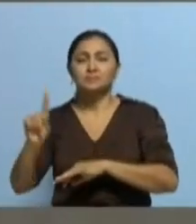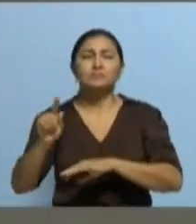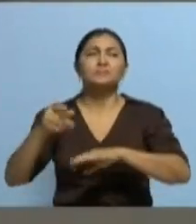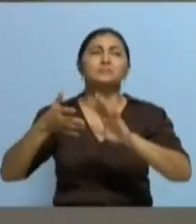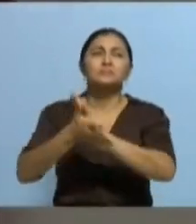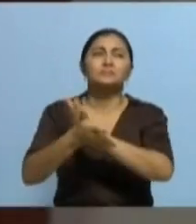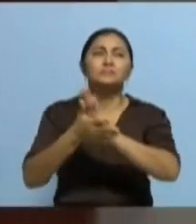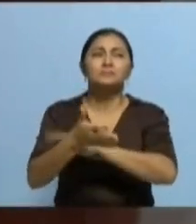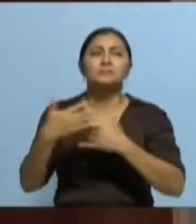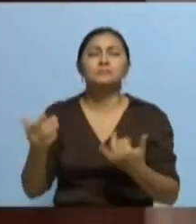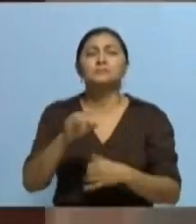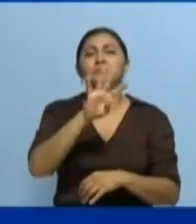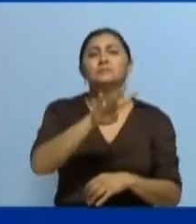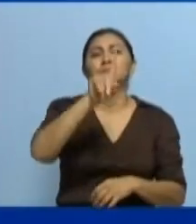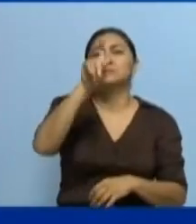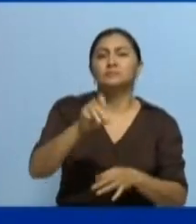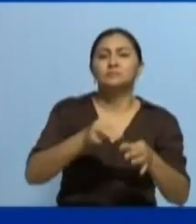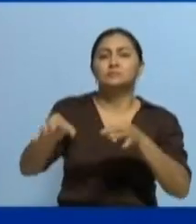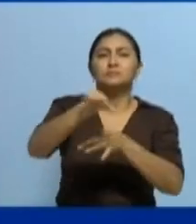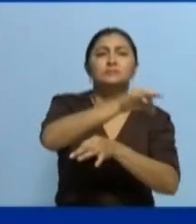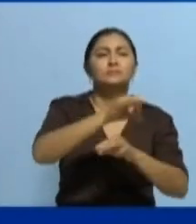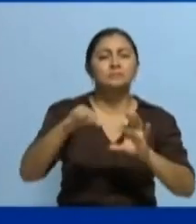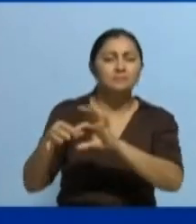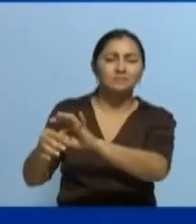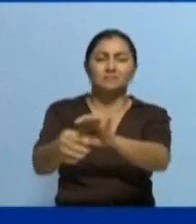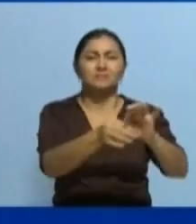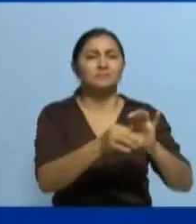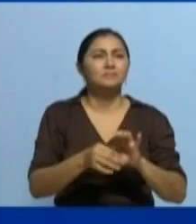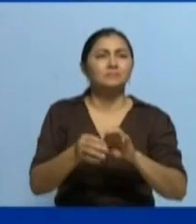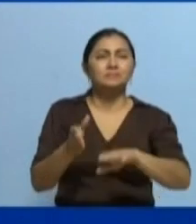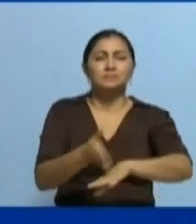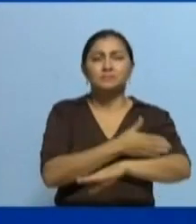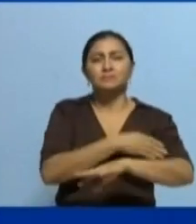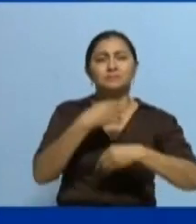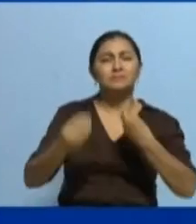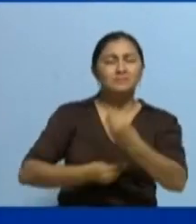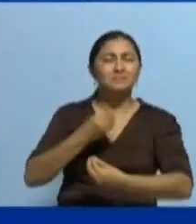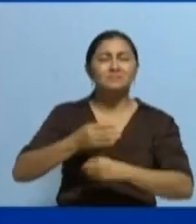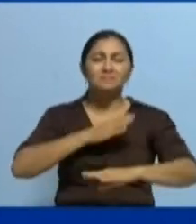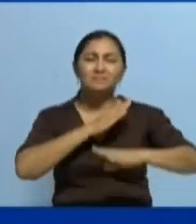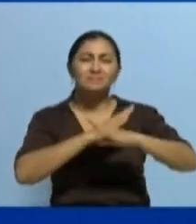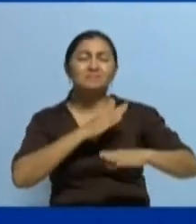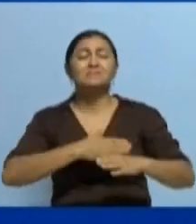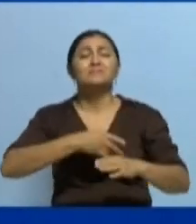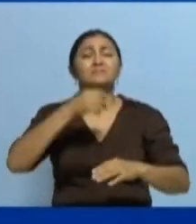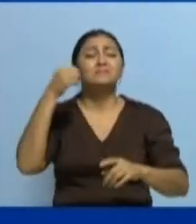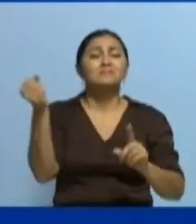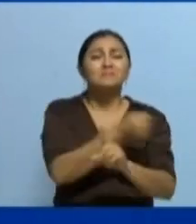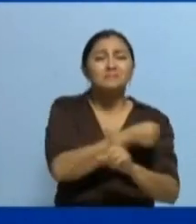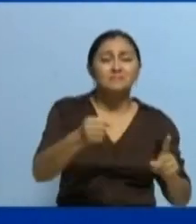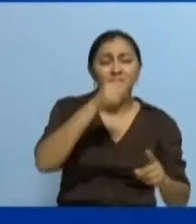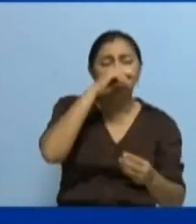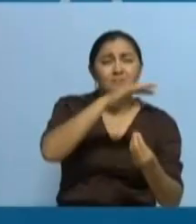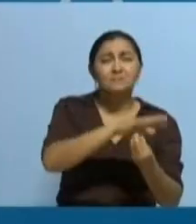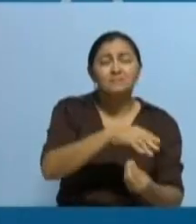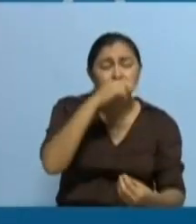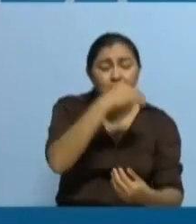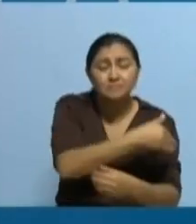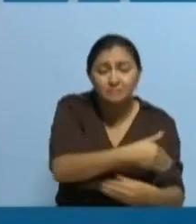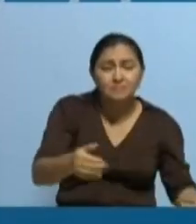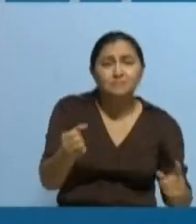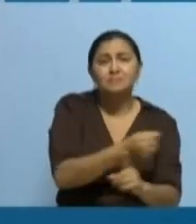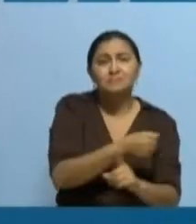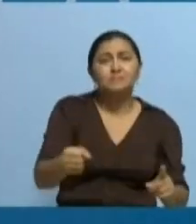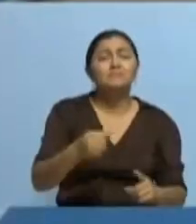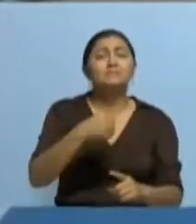los municipios que unirán esfuerzos para enfrentar el acoso y el maltrato sexual, el maltrato infantil y las ayudas que se requieran para